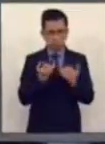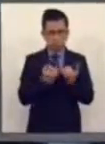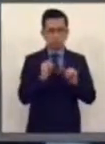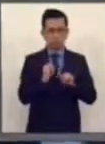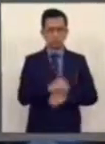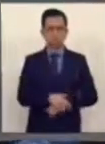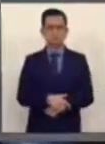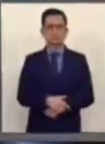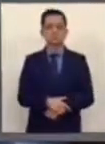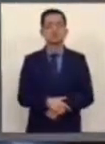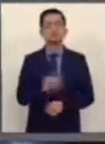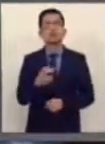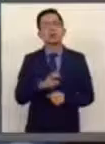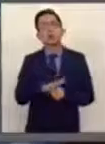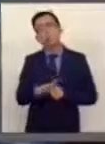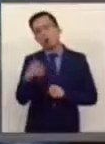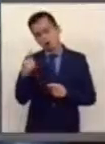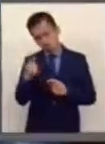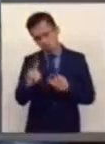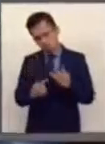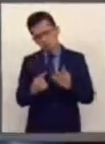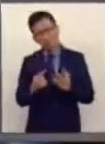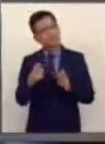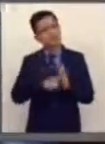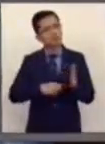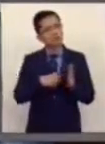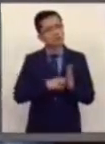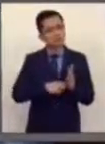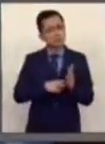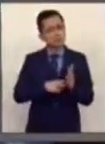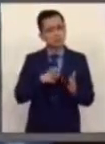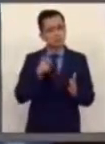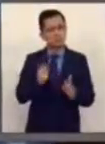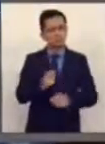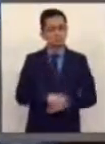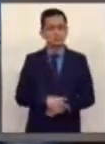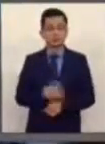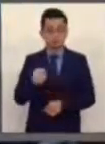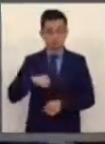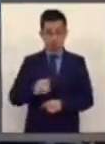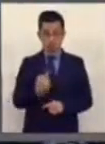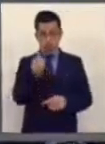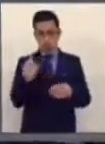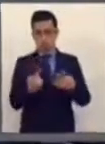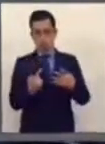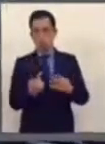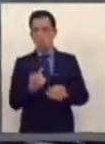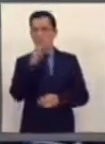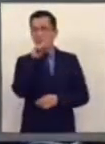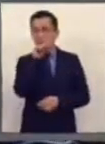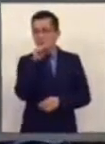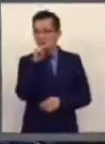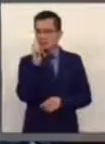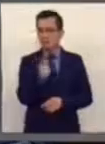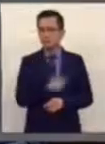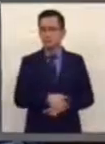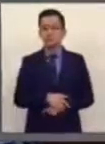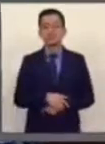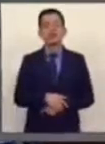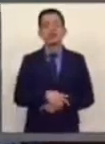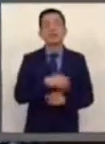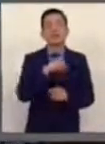De estos requisitos que se están modificando, el que nos preocupa es el de la fracción cuarta de